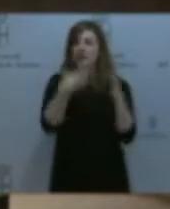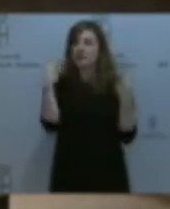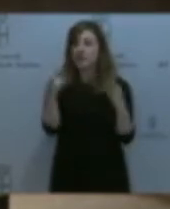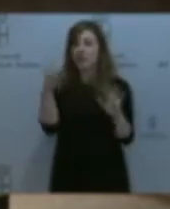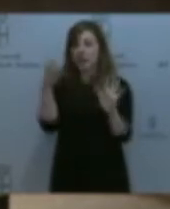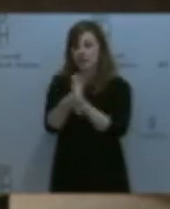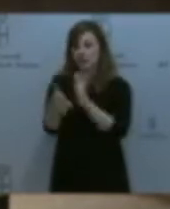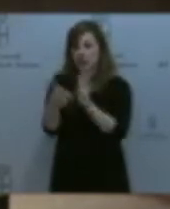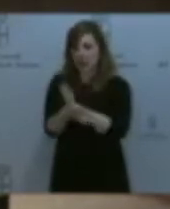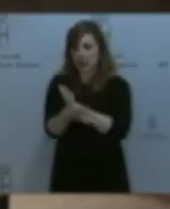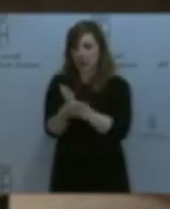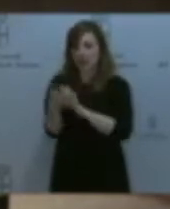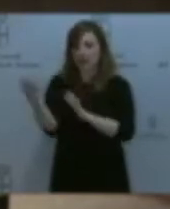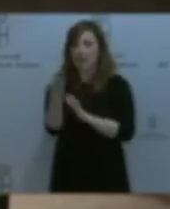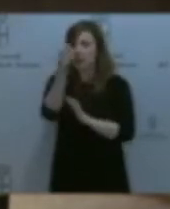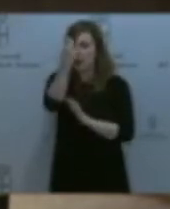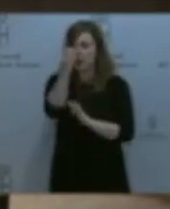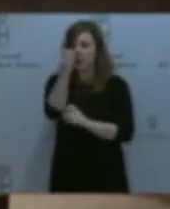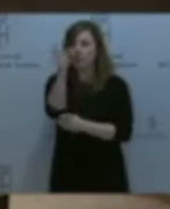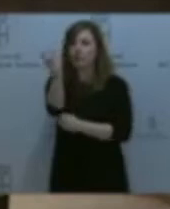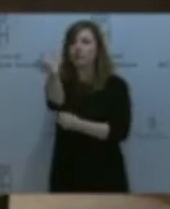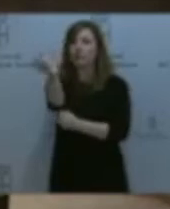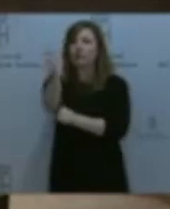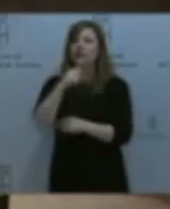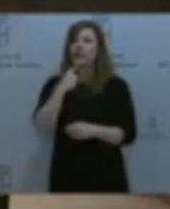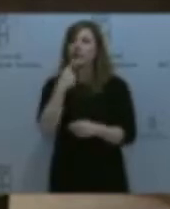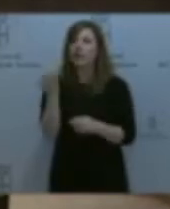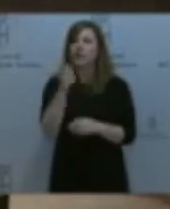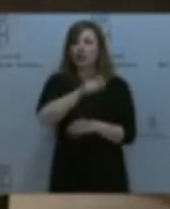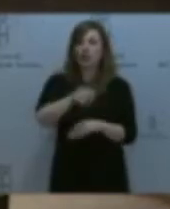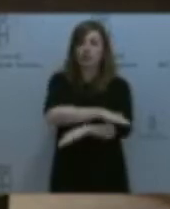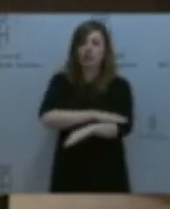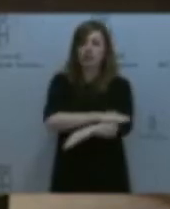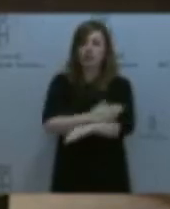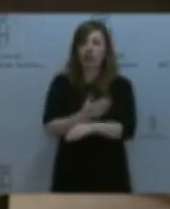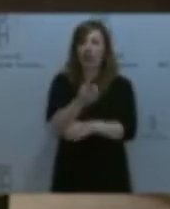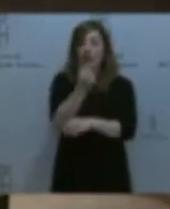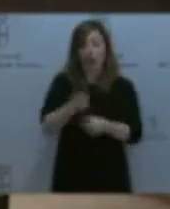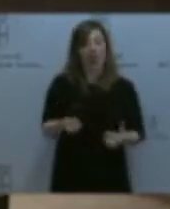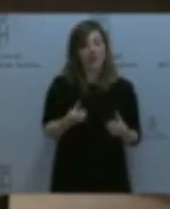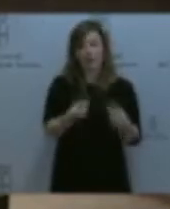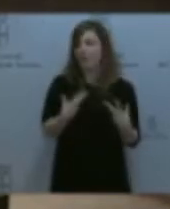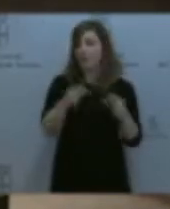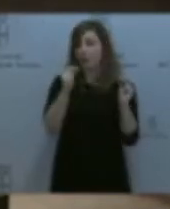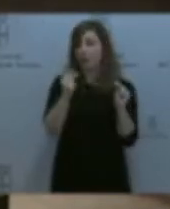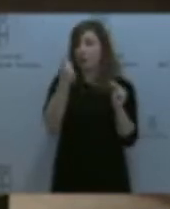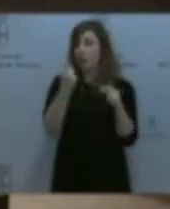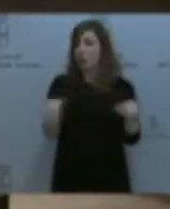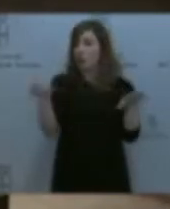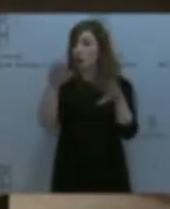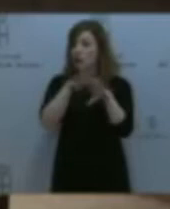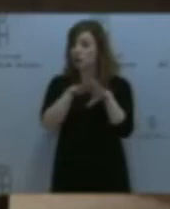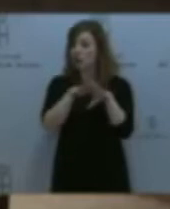explicar, que sonase a economista y que permitiese decirle a sus ministros que dejasen de gastar dinero. Así que en una noche escribieron en una